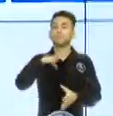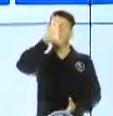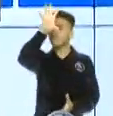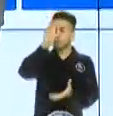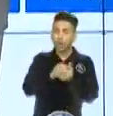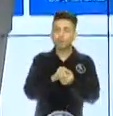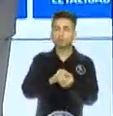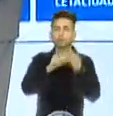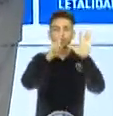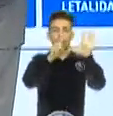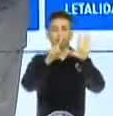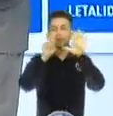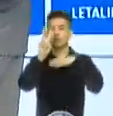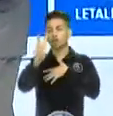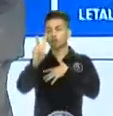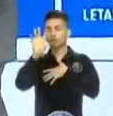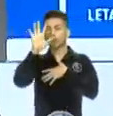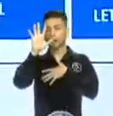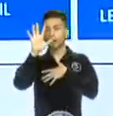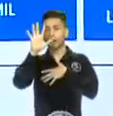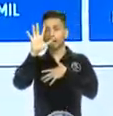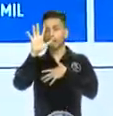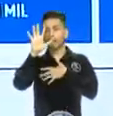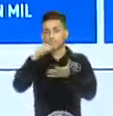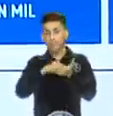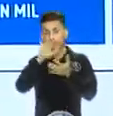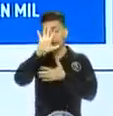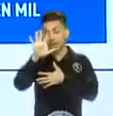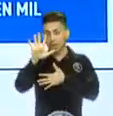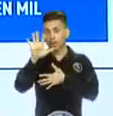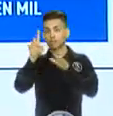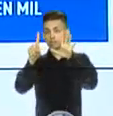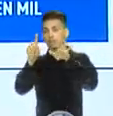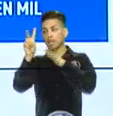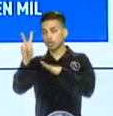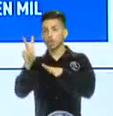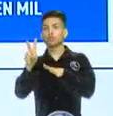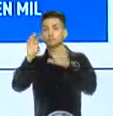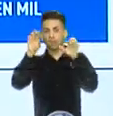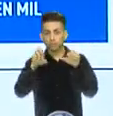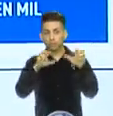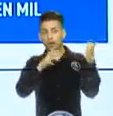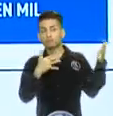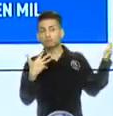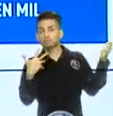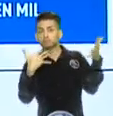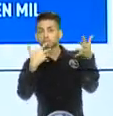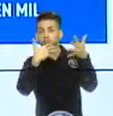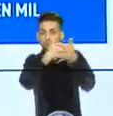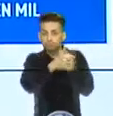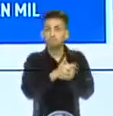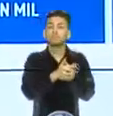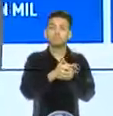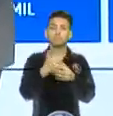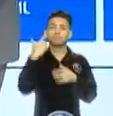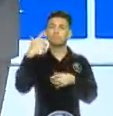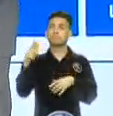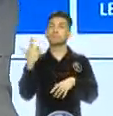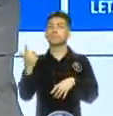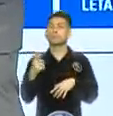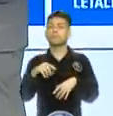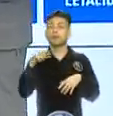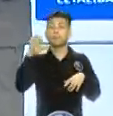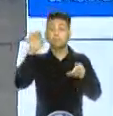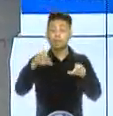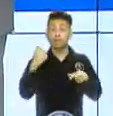62.562 positivos acumulados, aunque los activos están en 9.491, por debajo de los 10.000